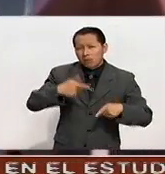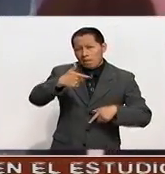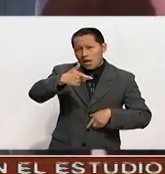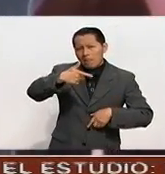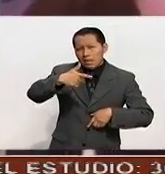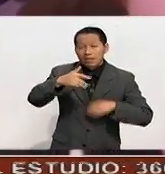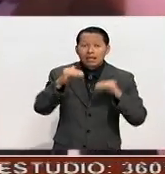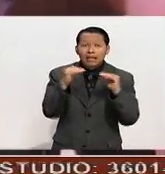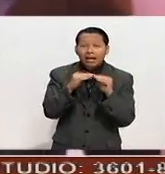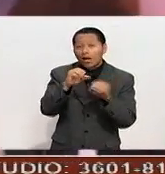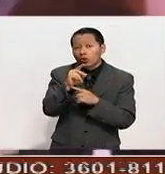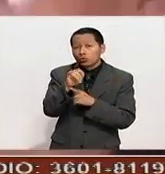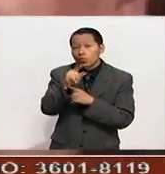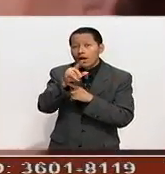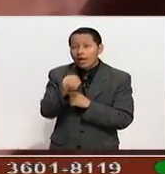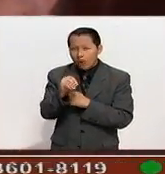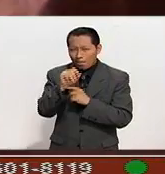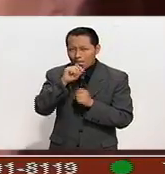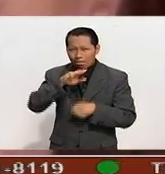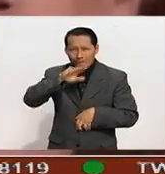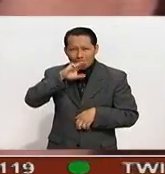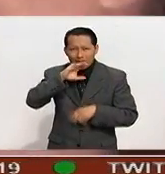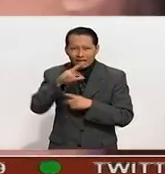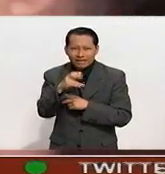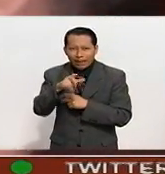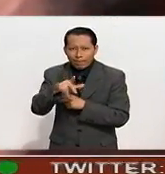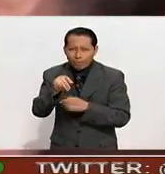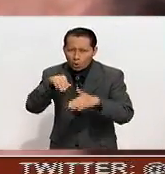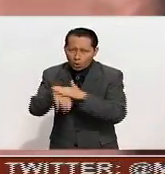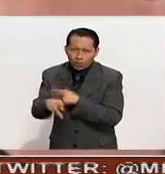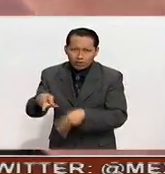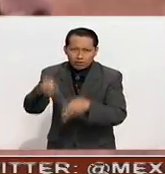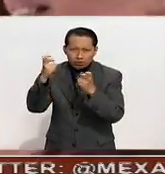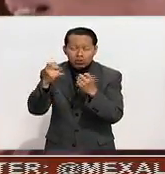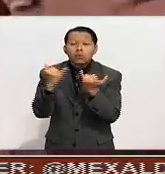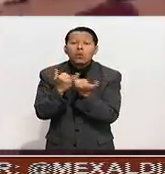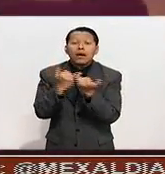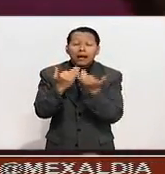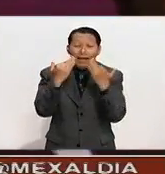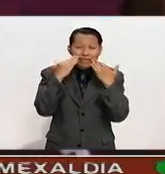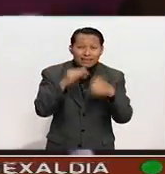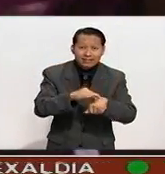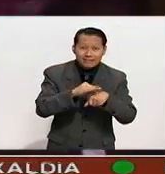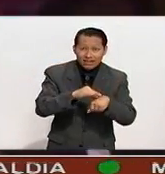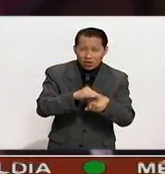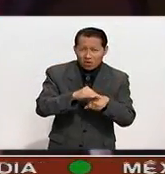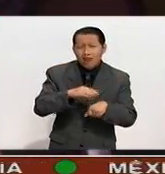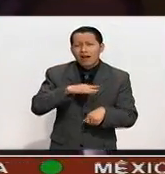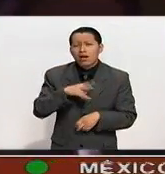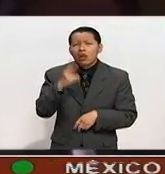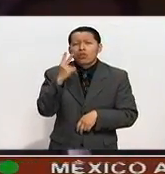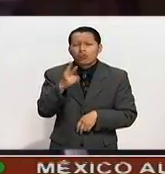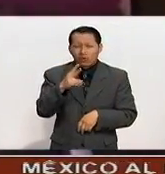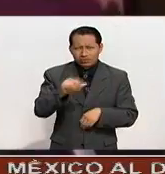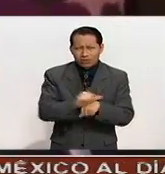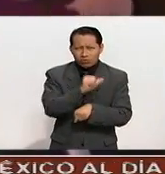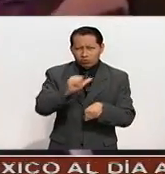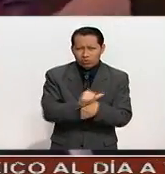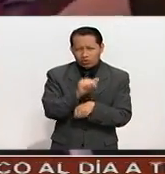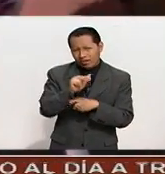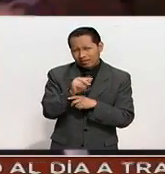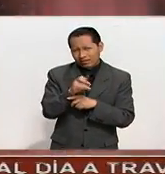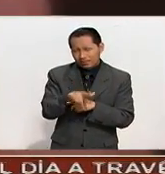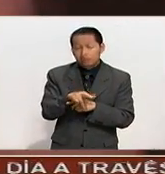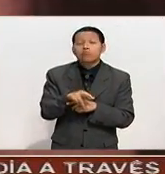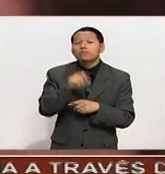la casa de Consuelo Loera, madre de Joaquín El Chapo Guzmán. De acuerdo con testigos, estos sujetos tomaron 2 vehículos conocidos como Racers y